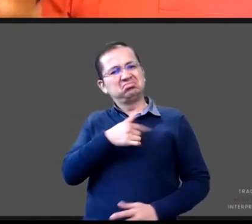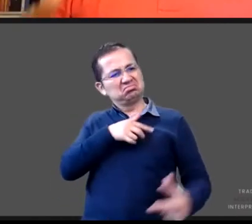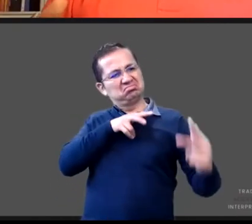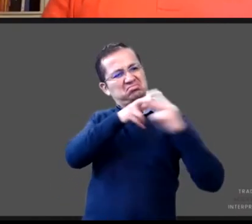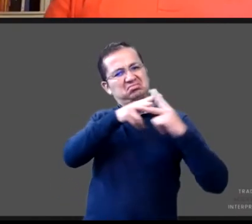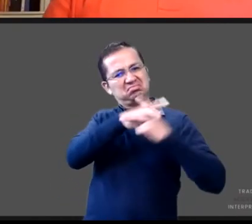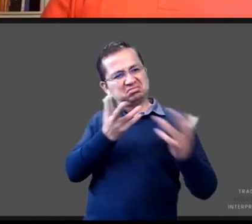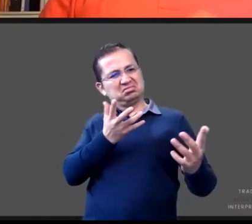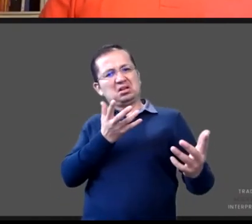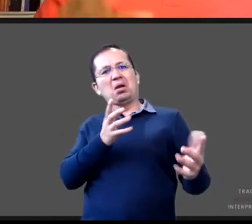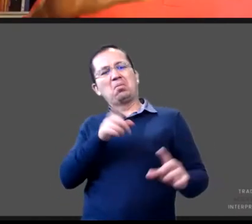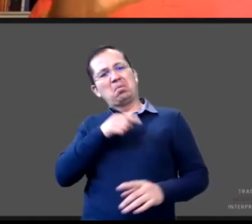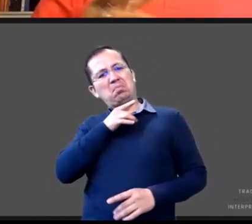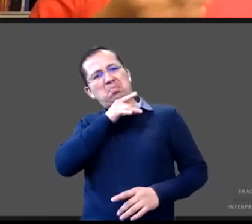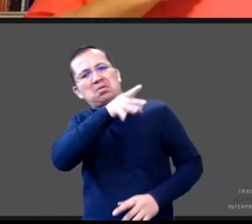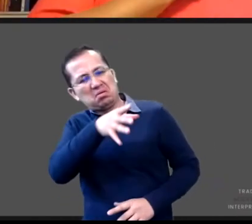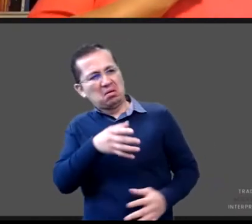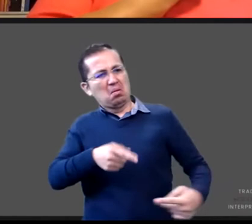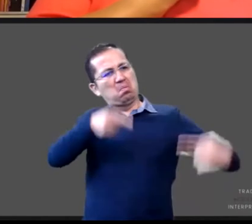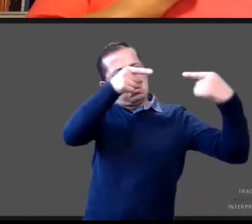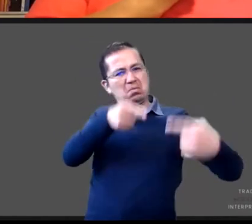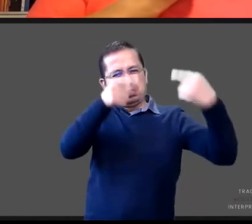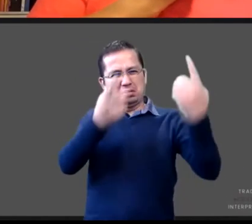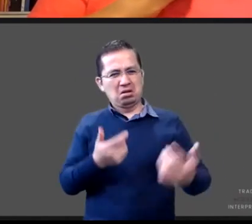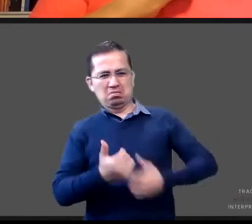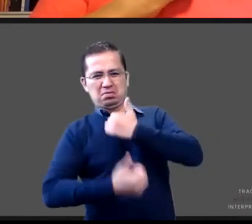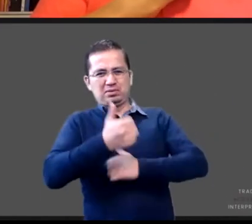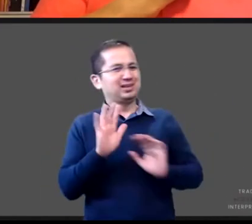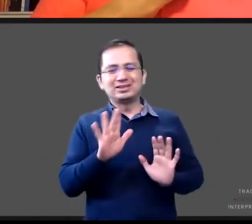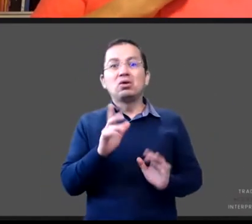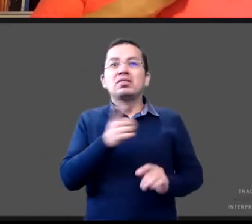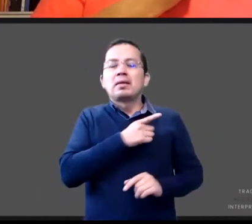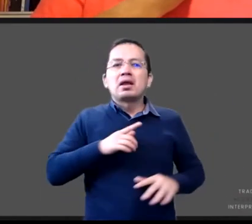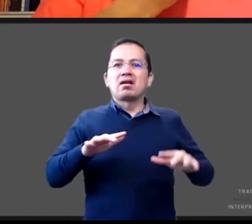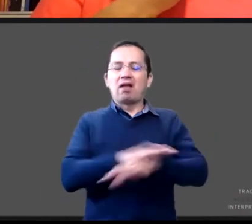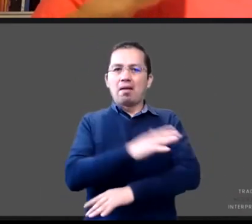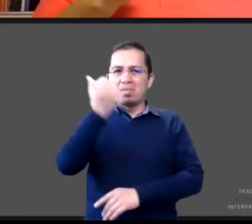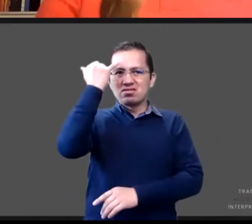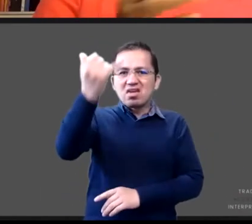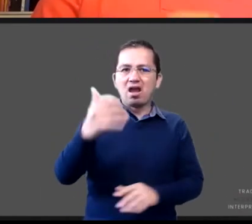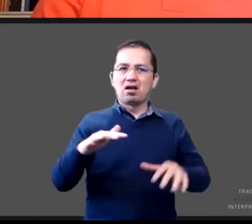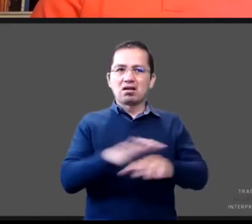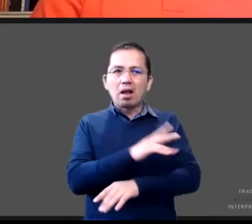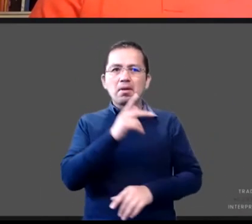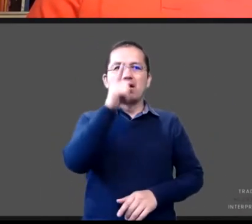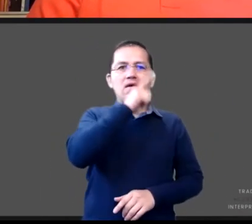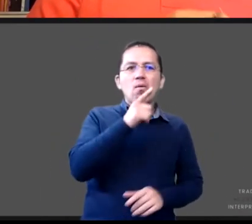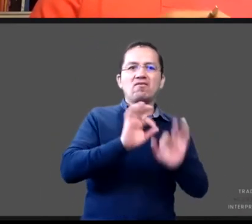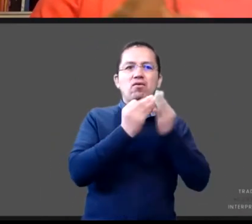de competir incluso. Creo que es una oportunidad muy interesante la de poder formar desde la primera